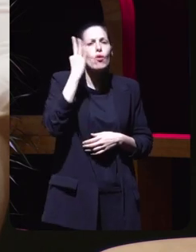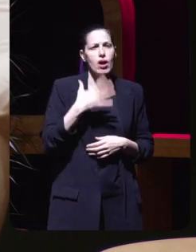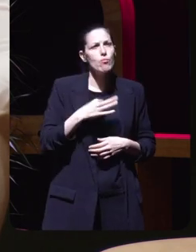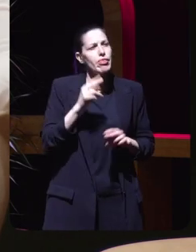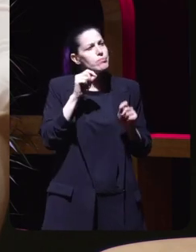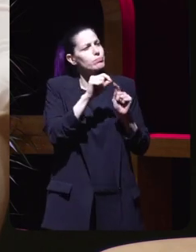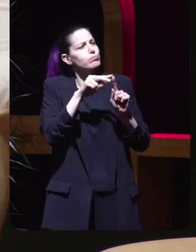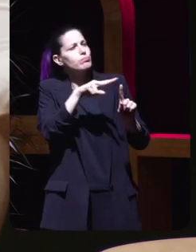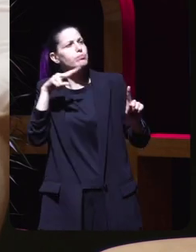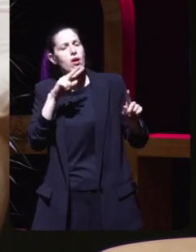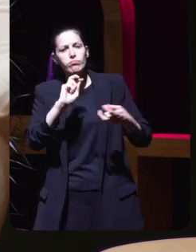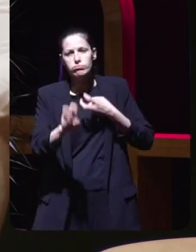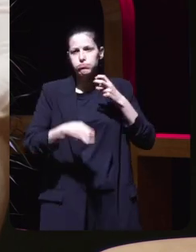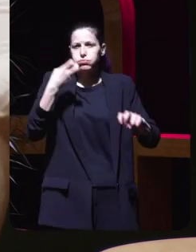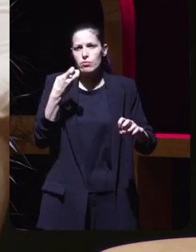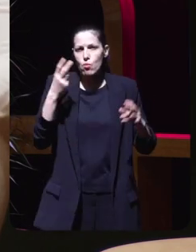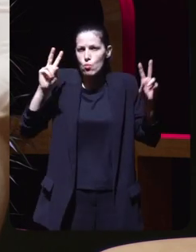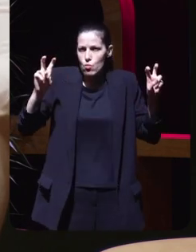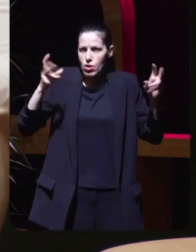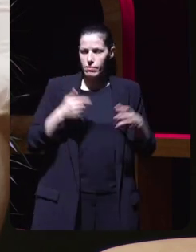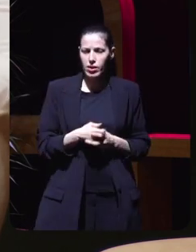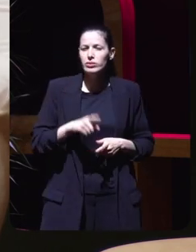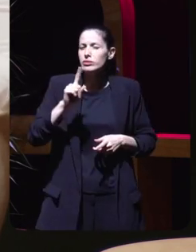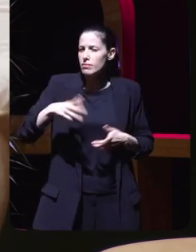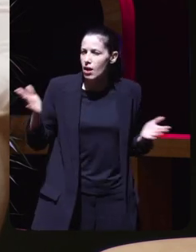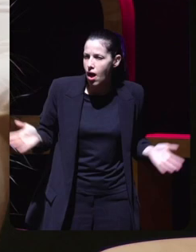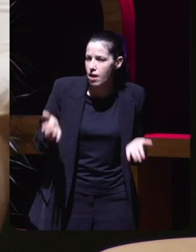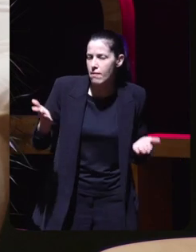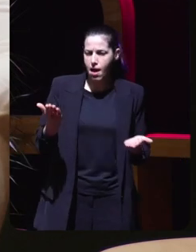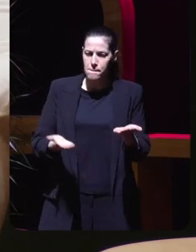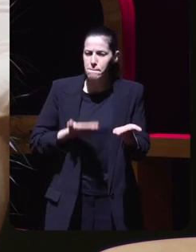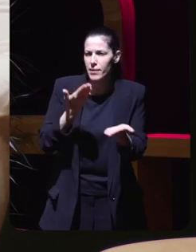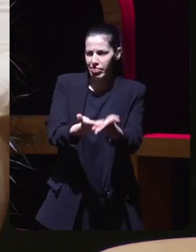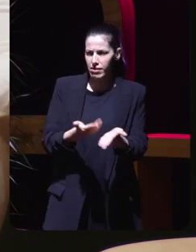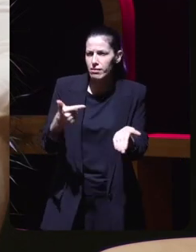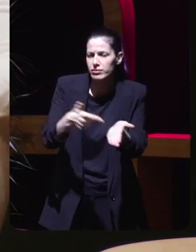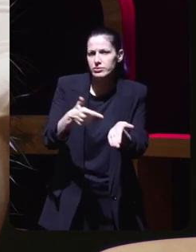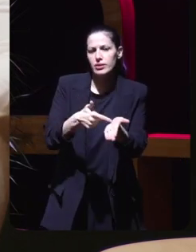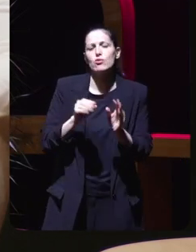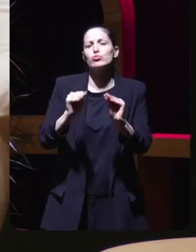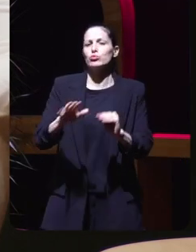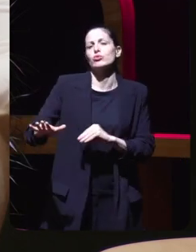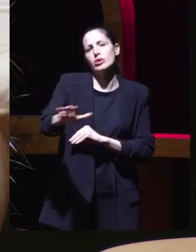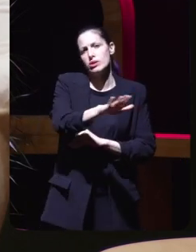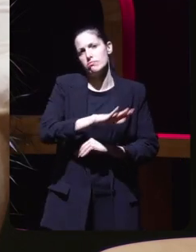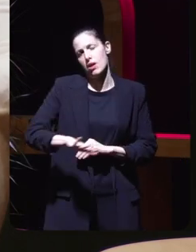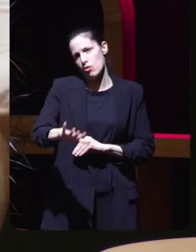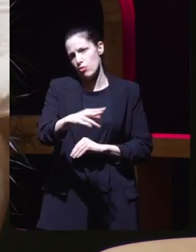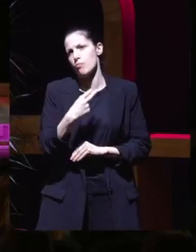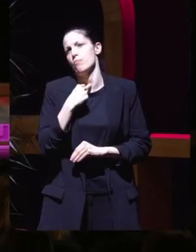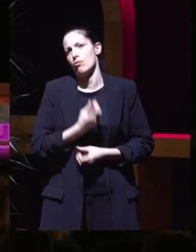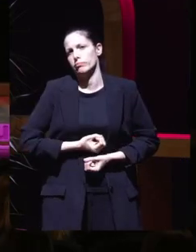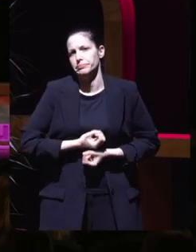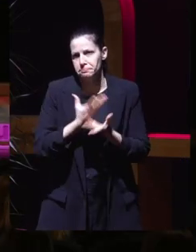renovada eso no solo animar sino también pedir nombre existir o espacio que Esas voces también le